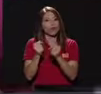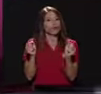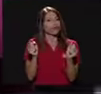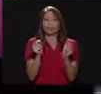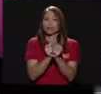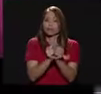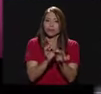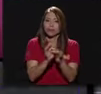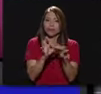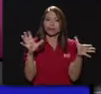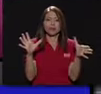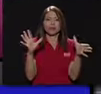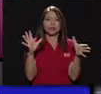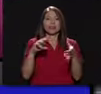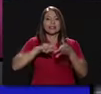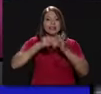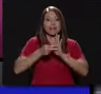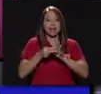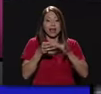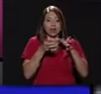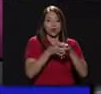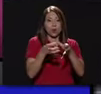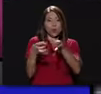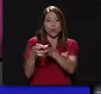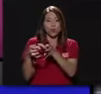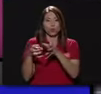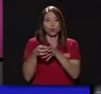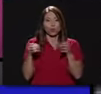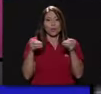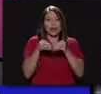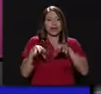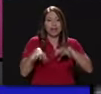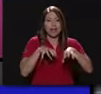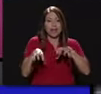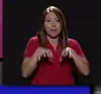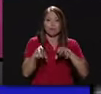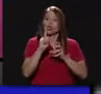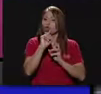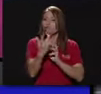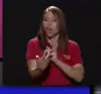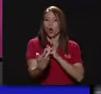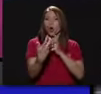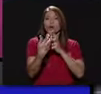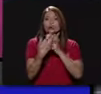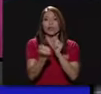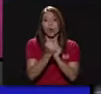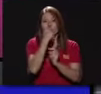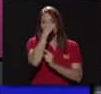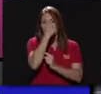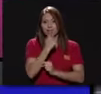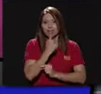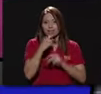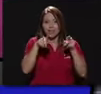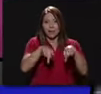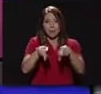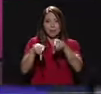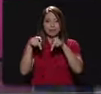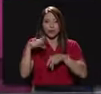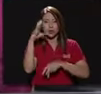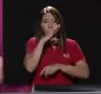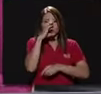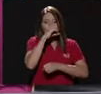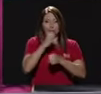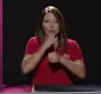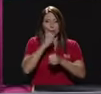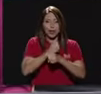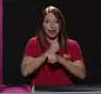que aquellos sectores que son más dinámicos no necesariamente coinciden con el perfil de la población que está buscando empleo. Entonces